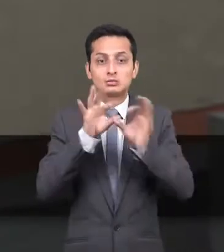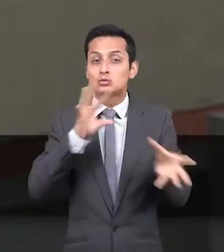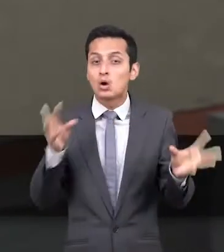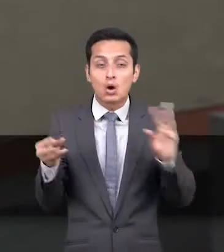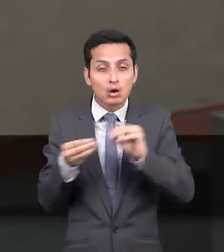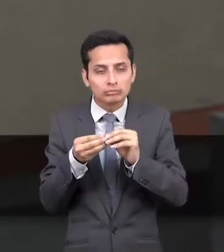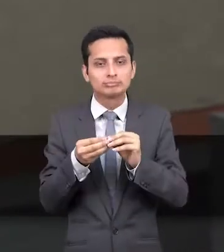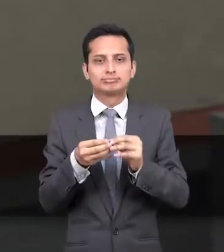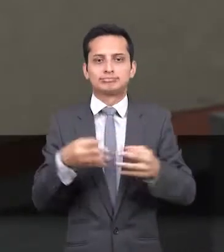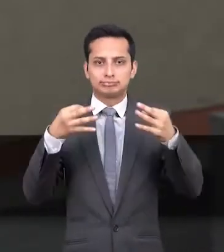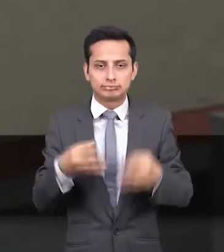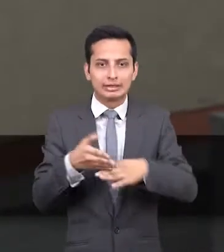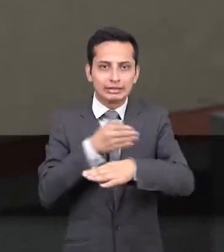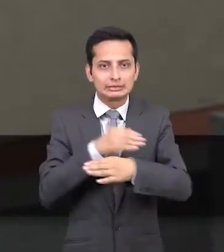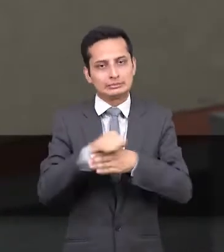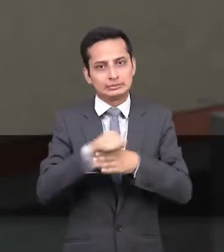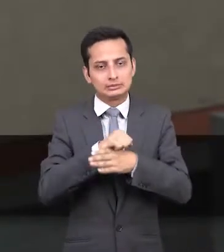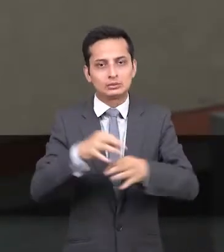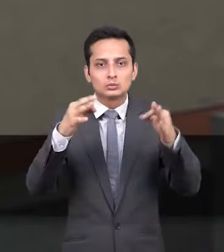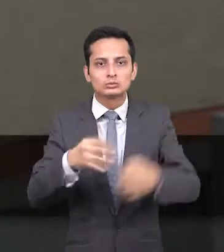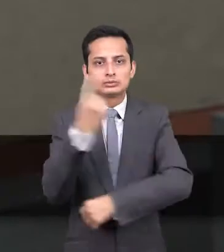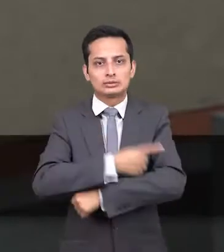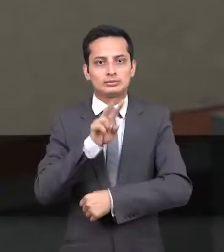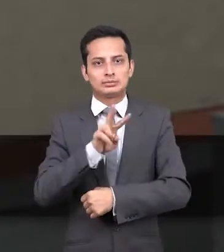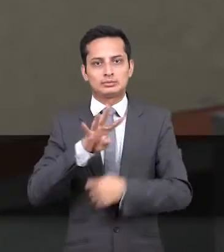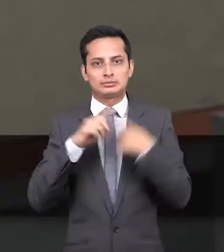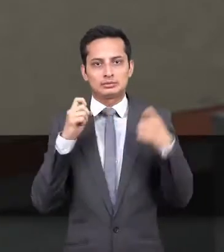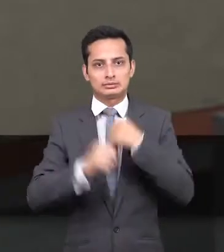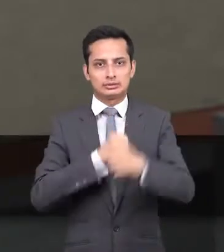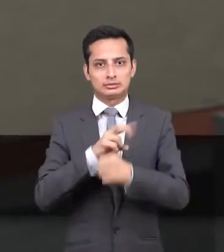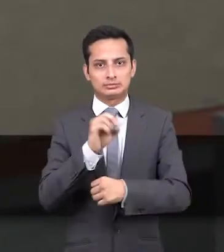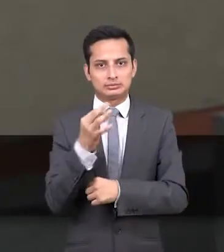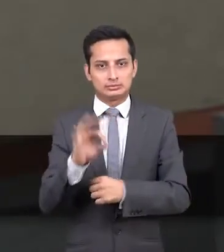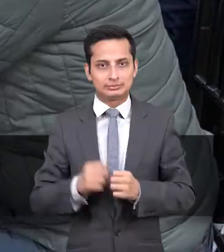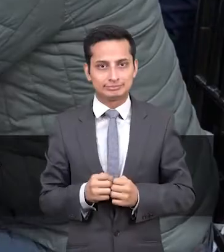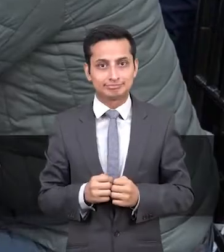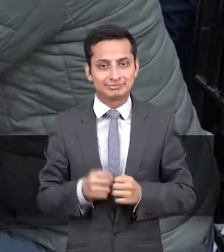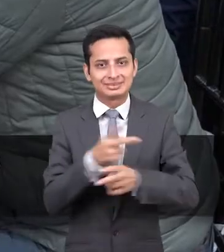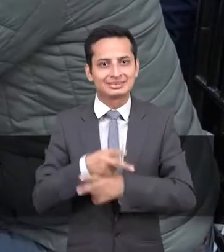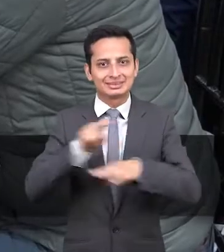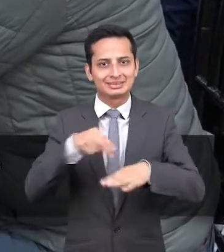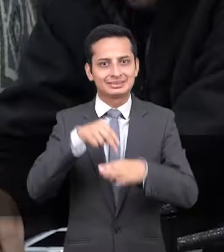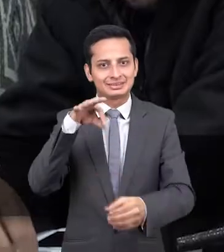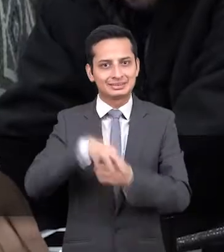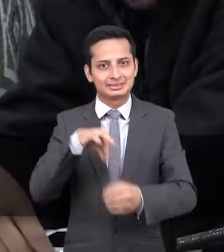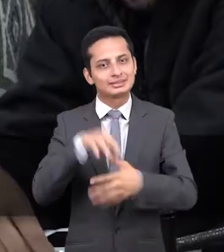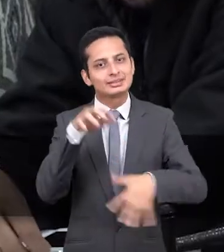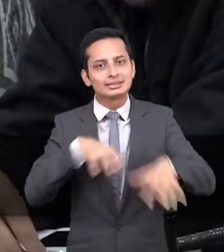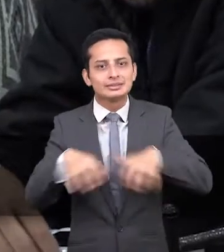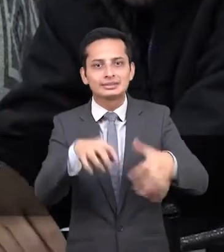todos para el día 24 de marzo al 2019 el consejo nacional electoral